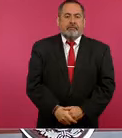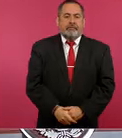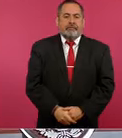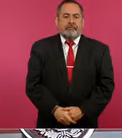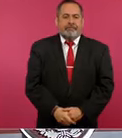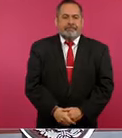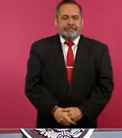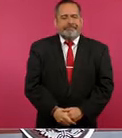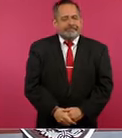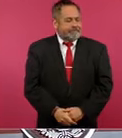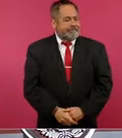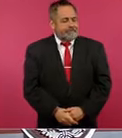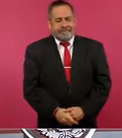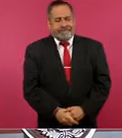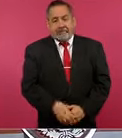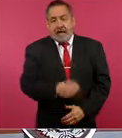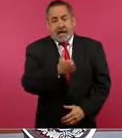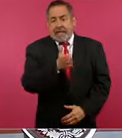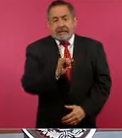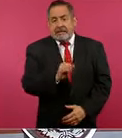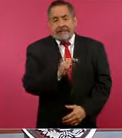Y así,